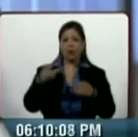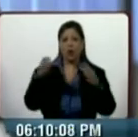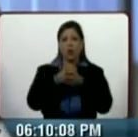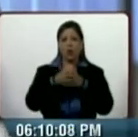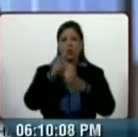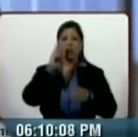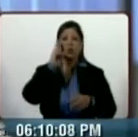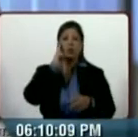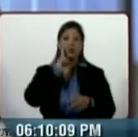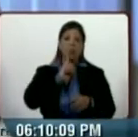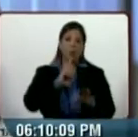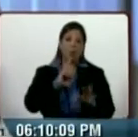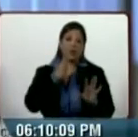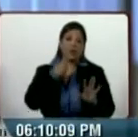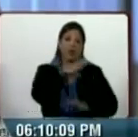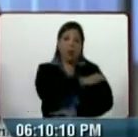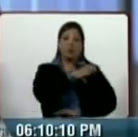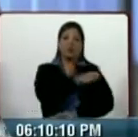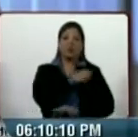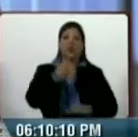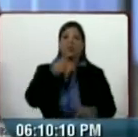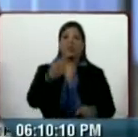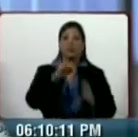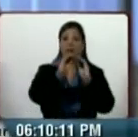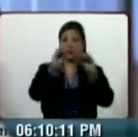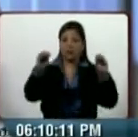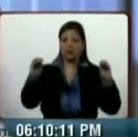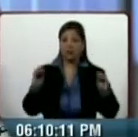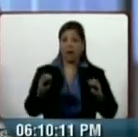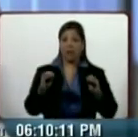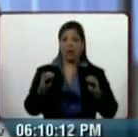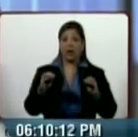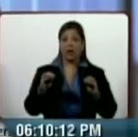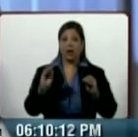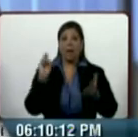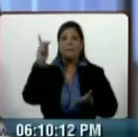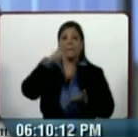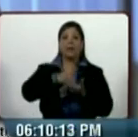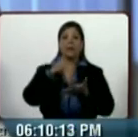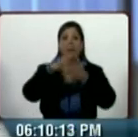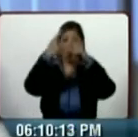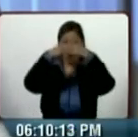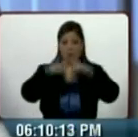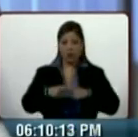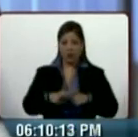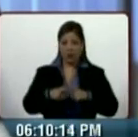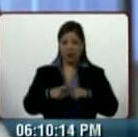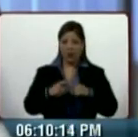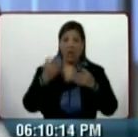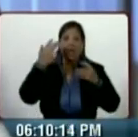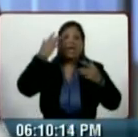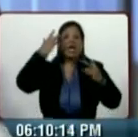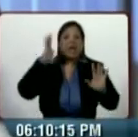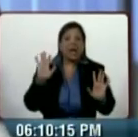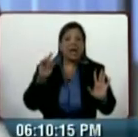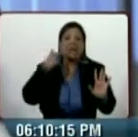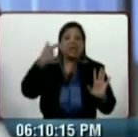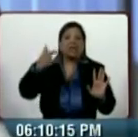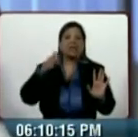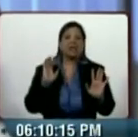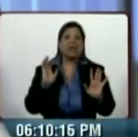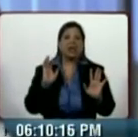así llamados han estado convocando a los electores para que participen en ese proceso porque según ellos es un acto